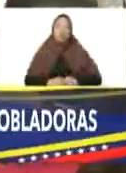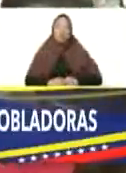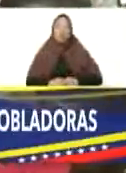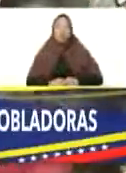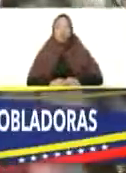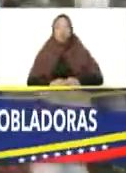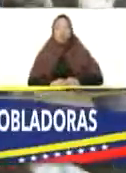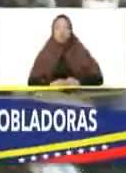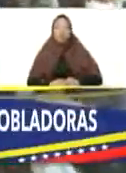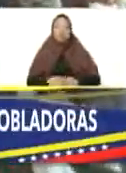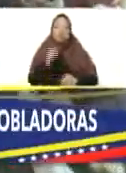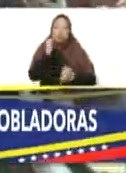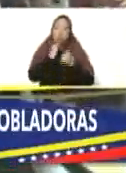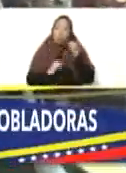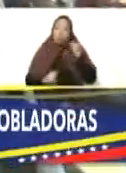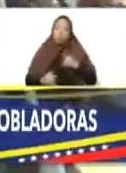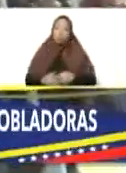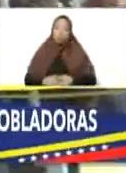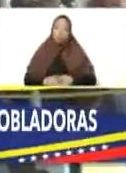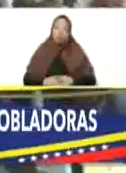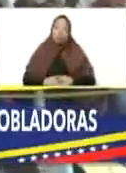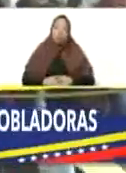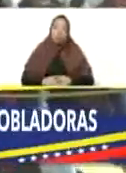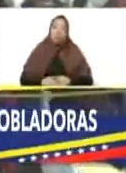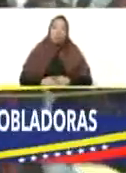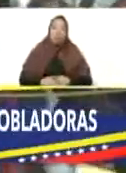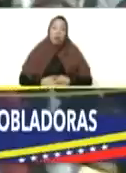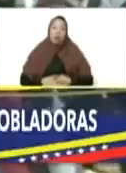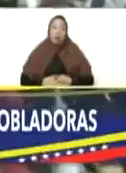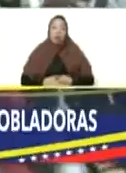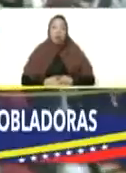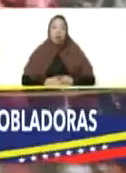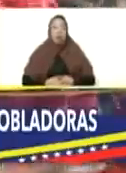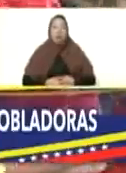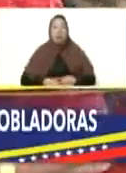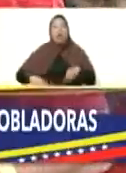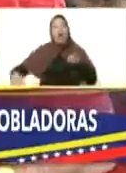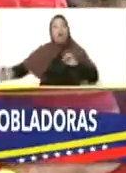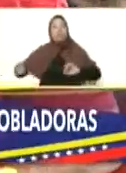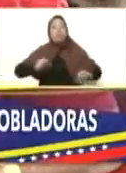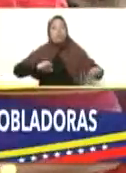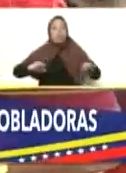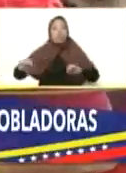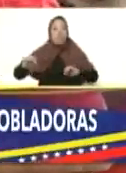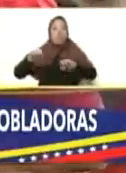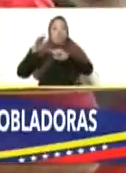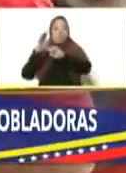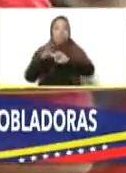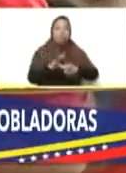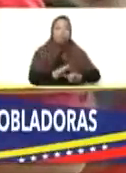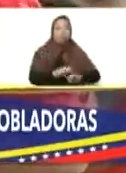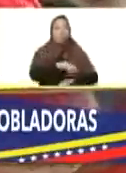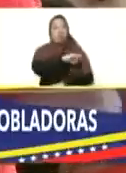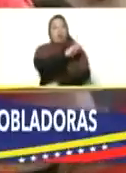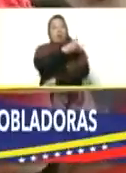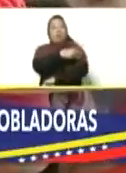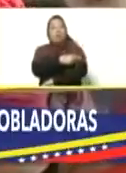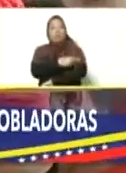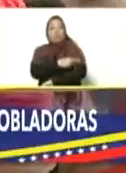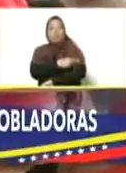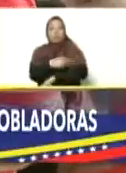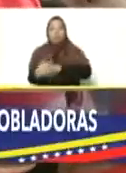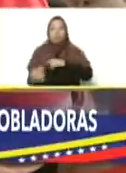y por último la descriminalización de los movimientos el poder popular cuando se